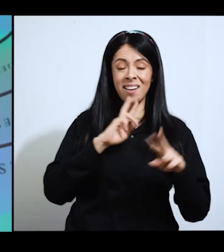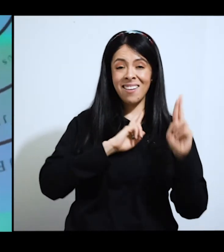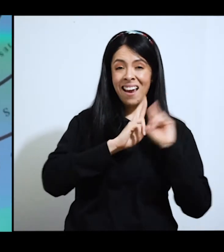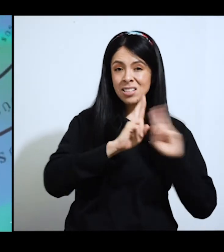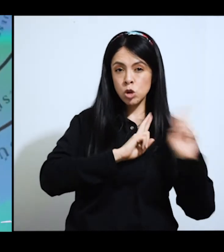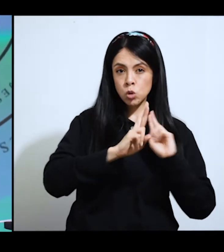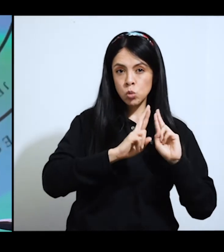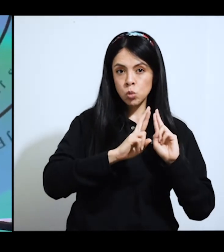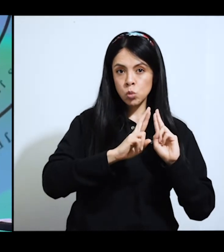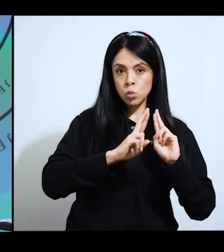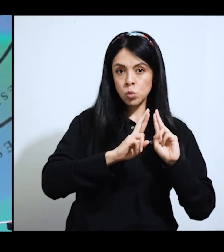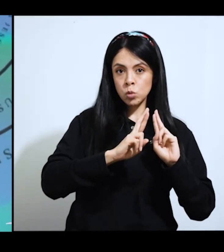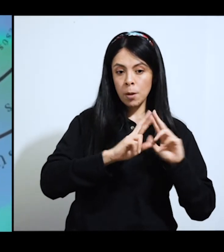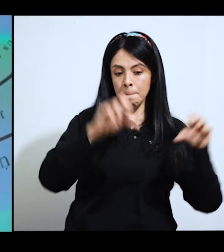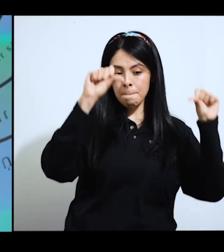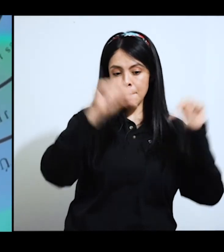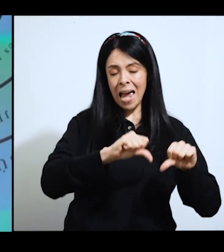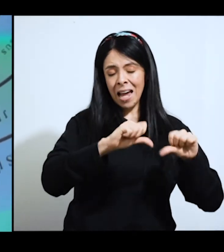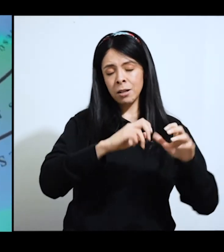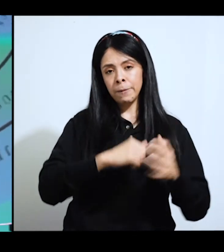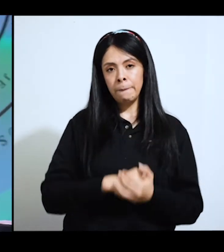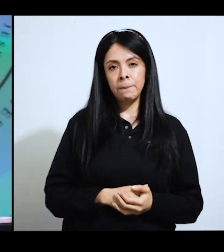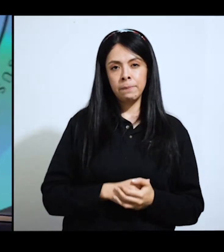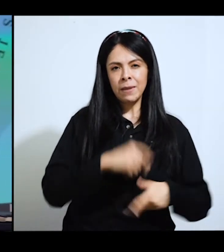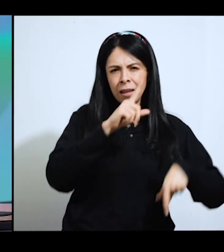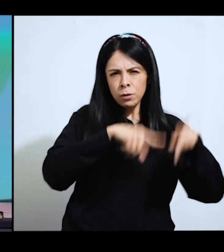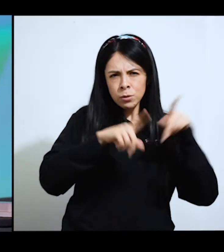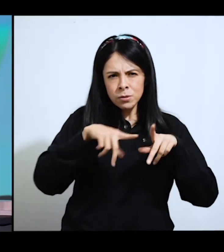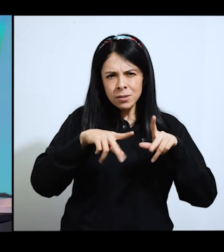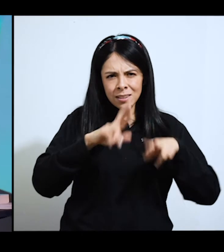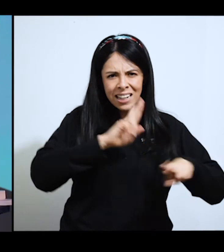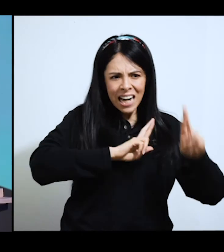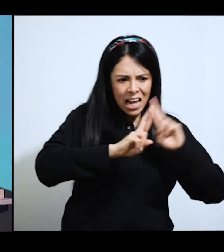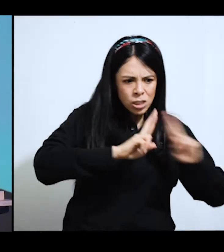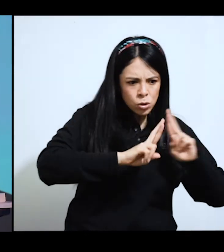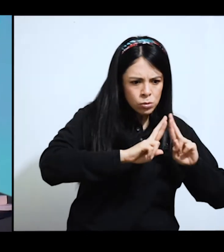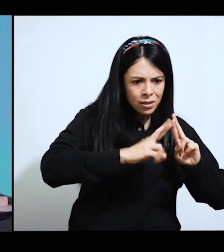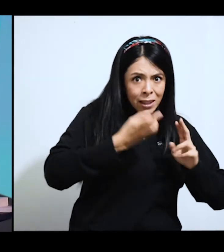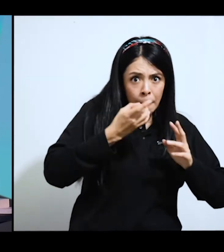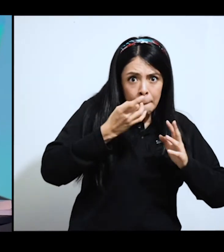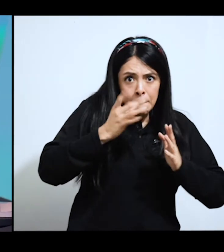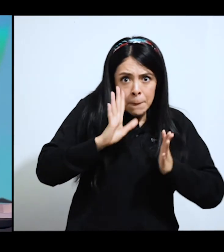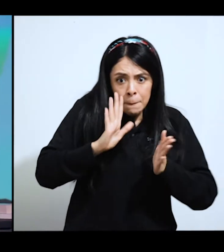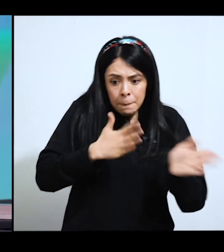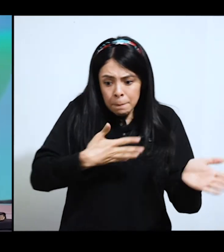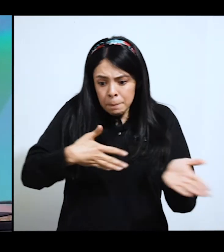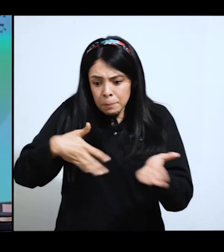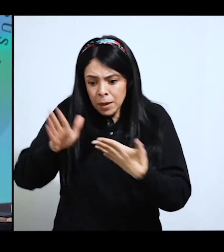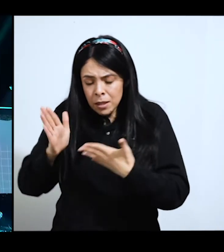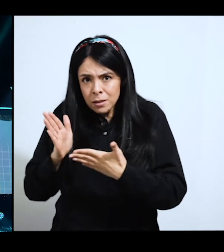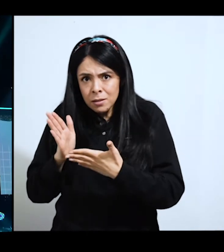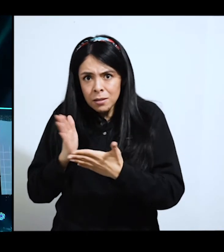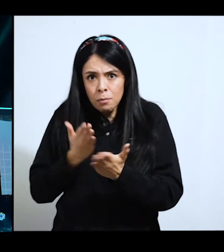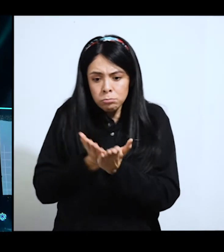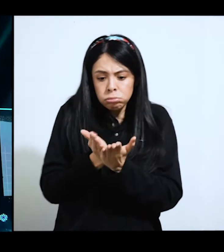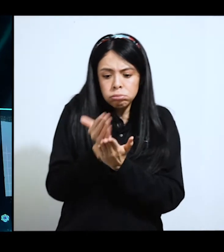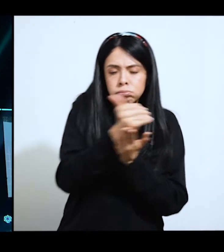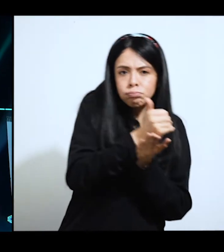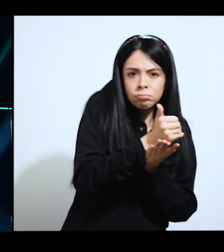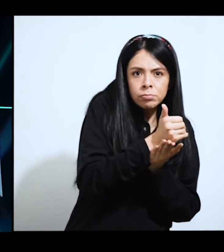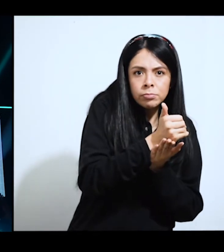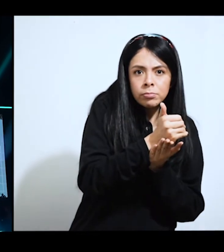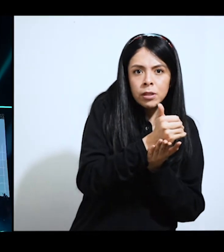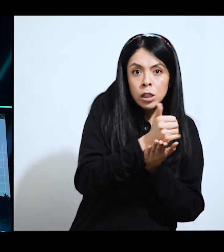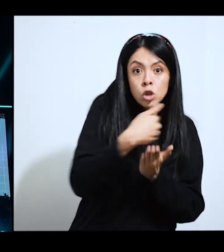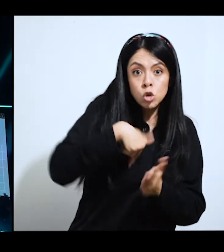tóxicas, relaciones que nos pueden desviar del plan del Señor. Y lo sé porque a